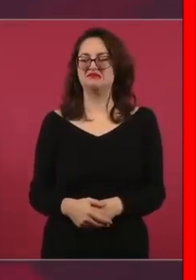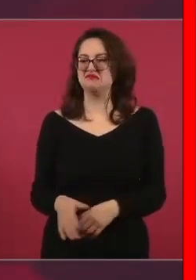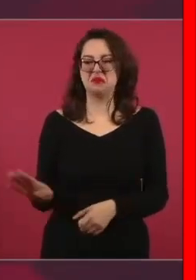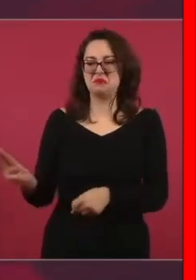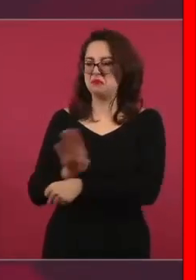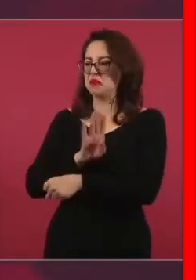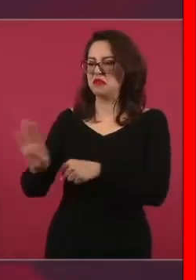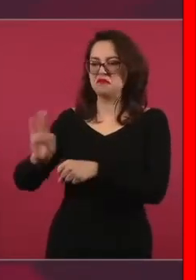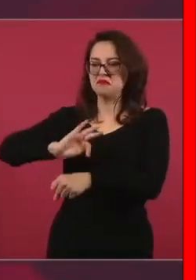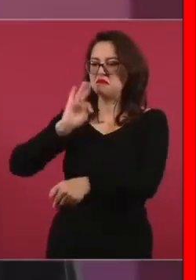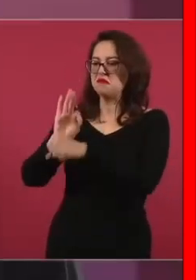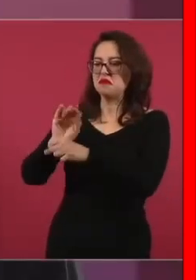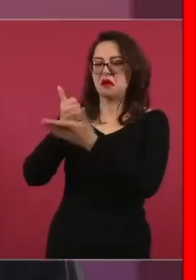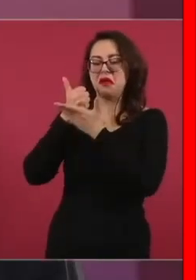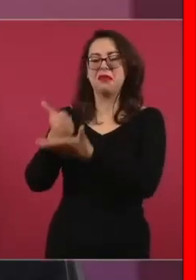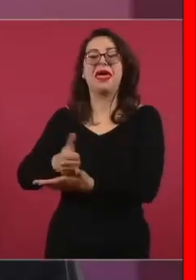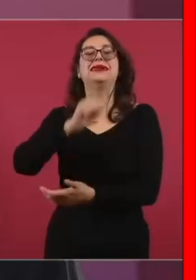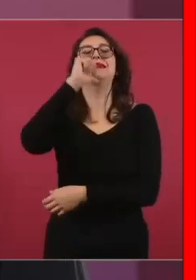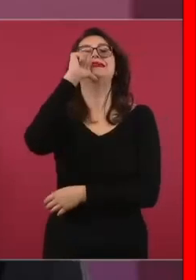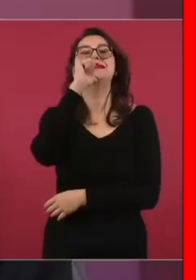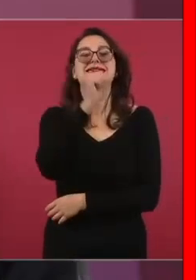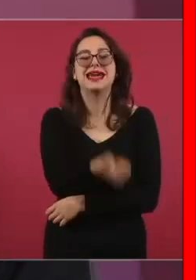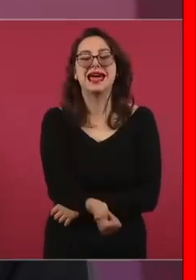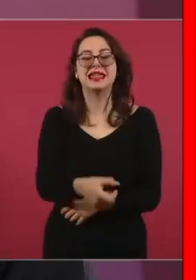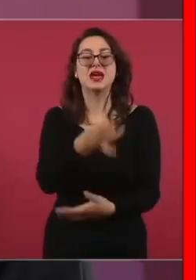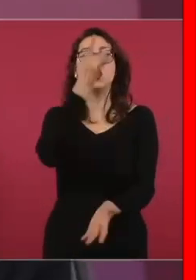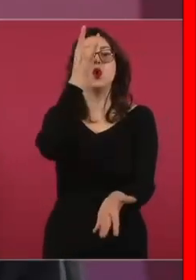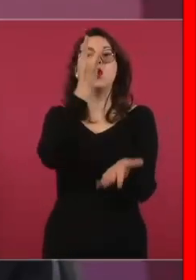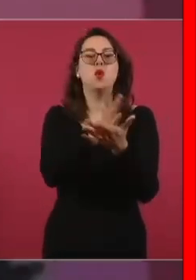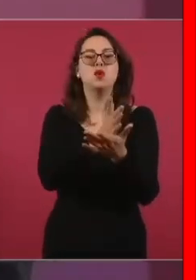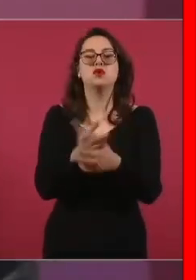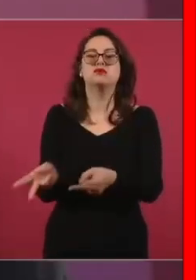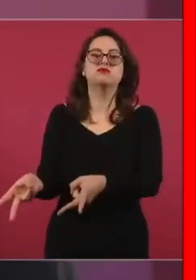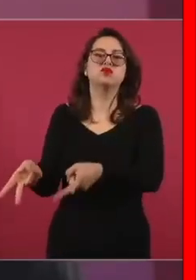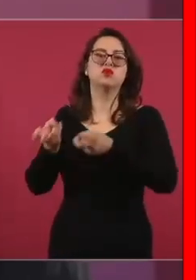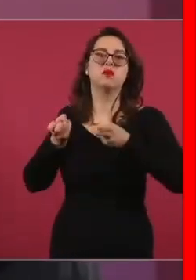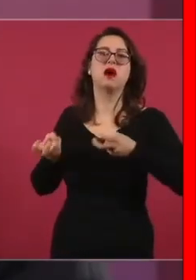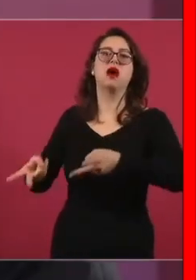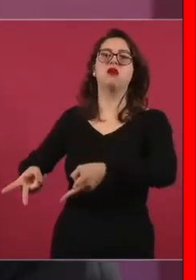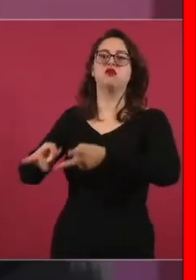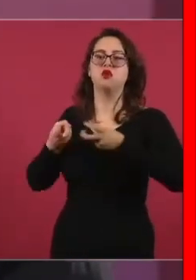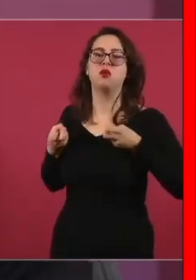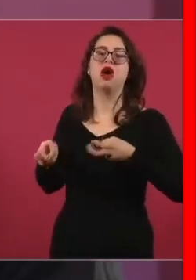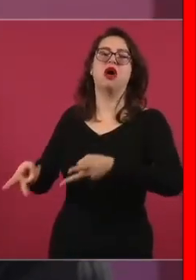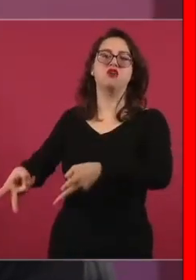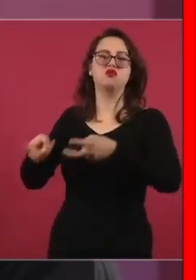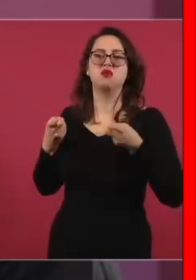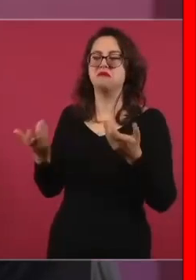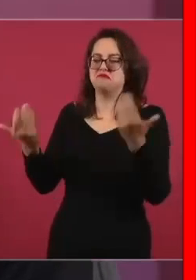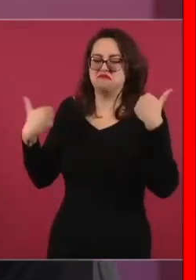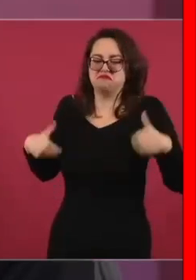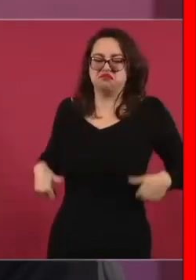¿Y al pueblo en general? Se dedicaron a robarse los bienes del pueblo, de la